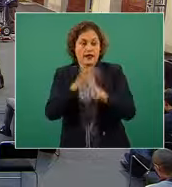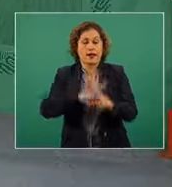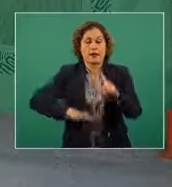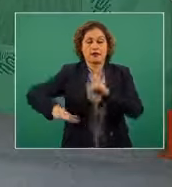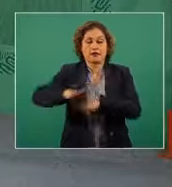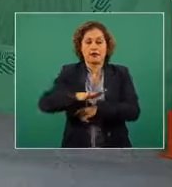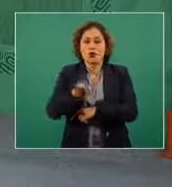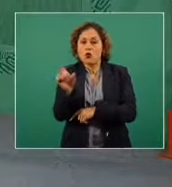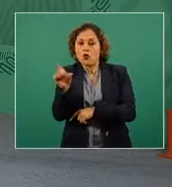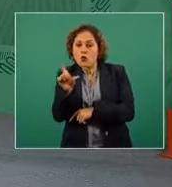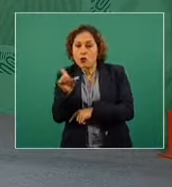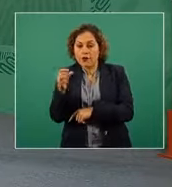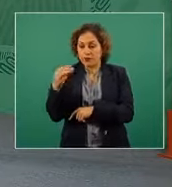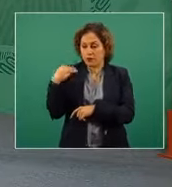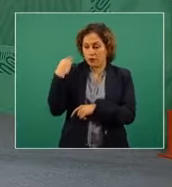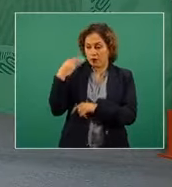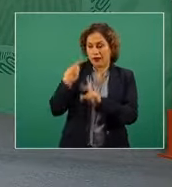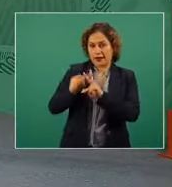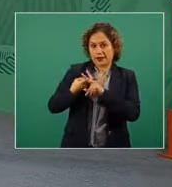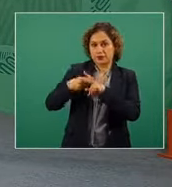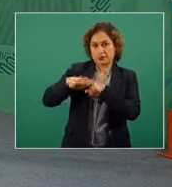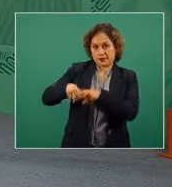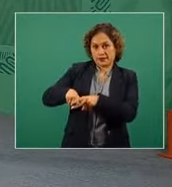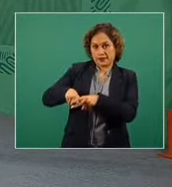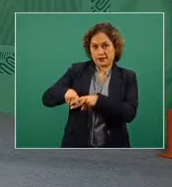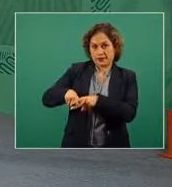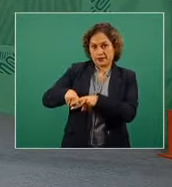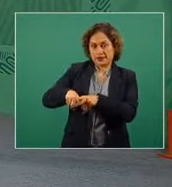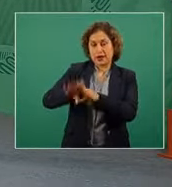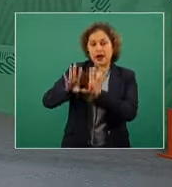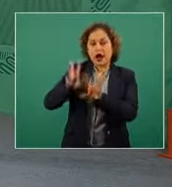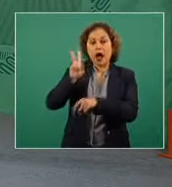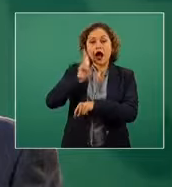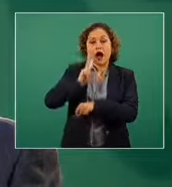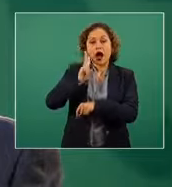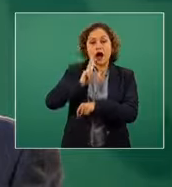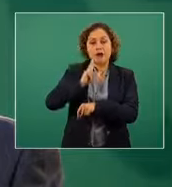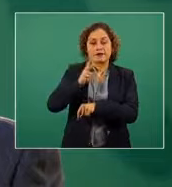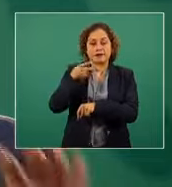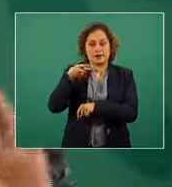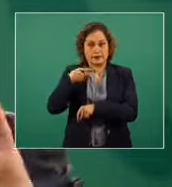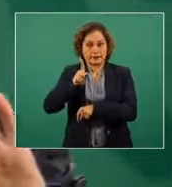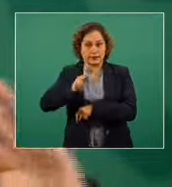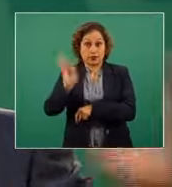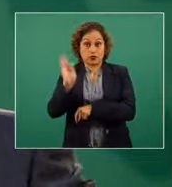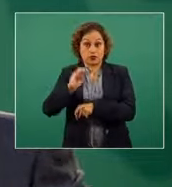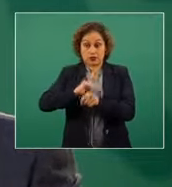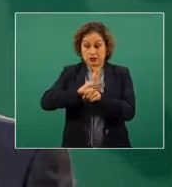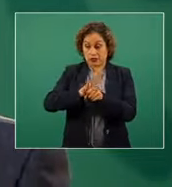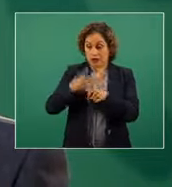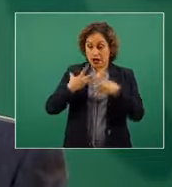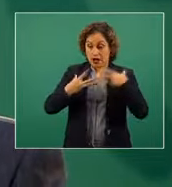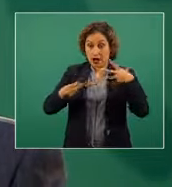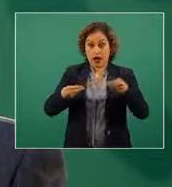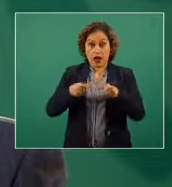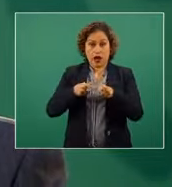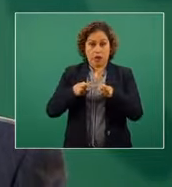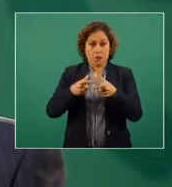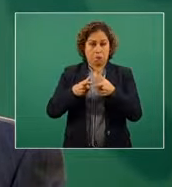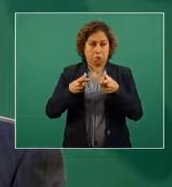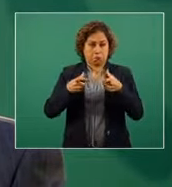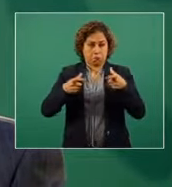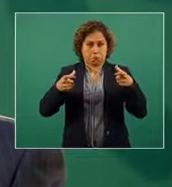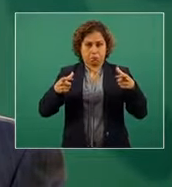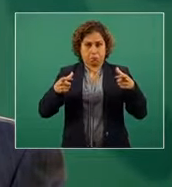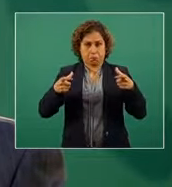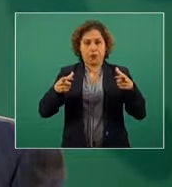marzo. Si no vemos una reducción clara, sostenida o suficiente, la pospondríamos